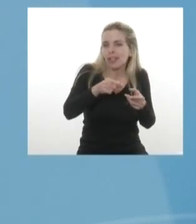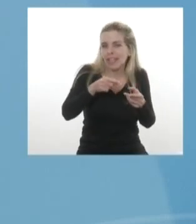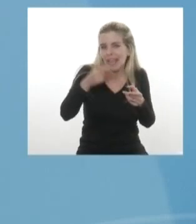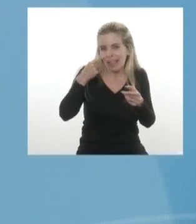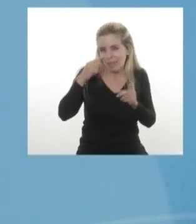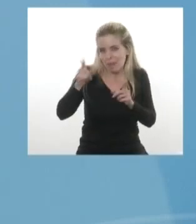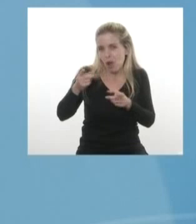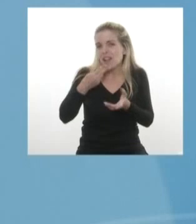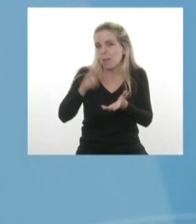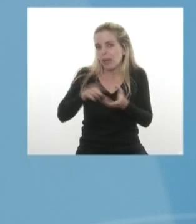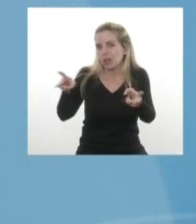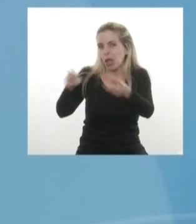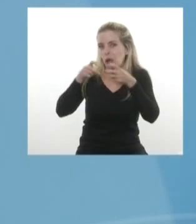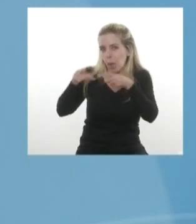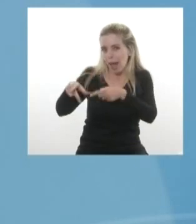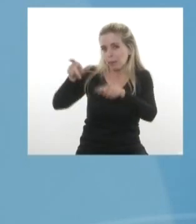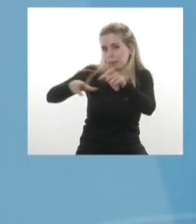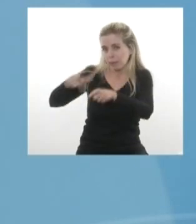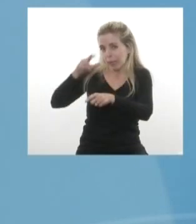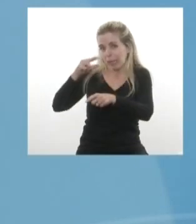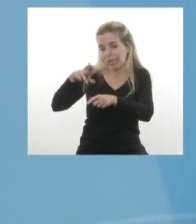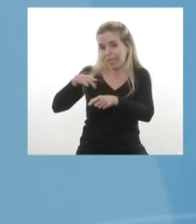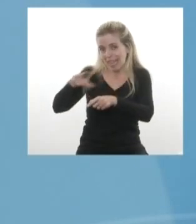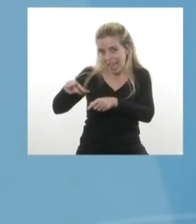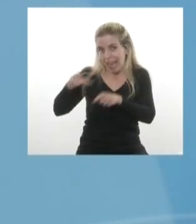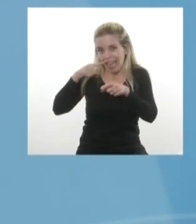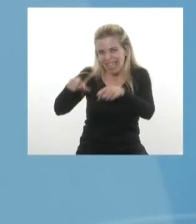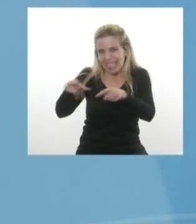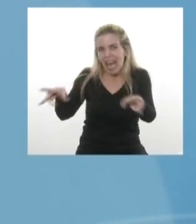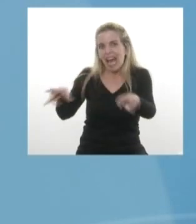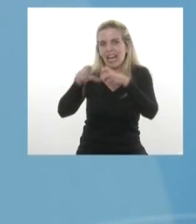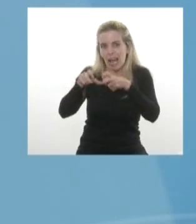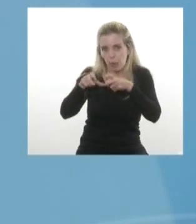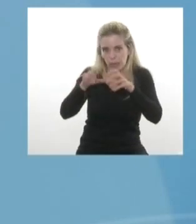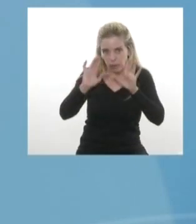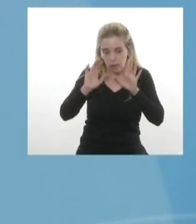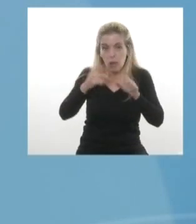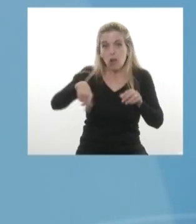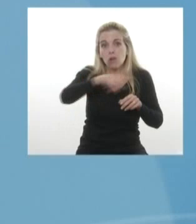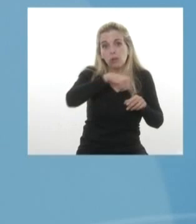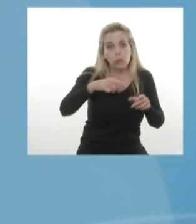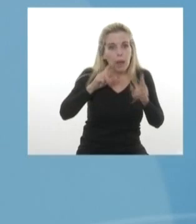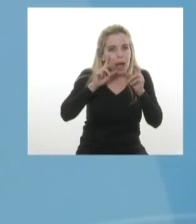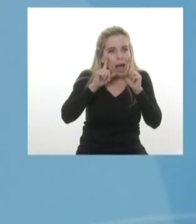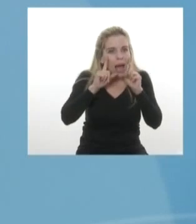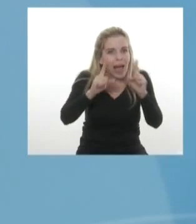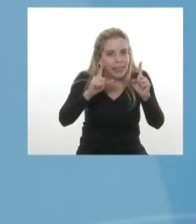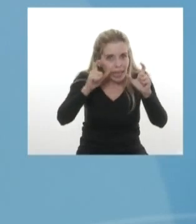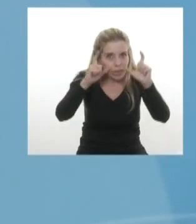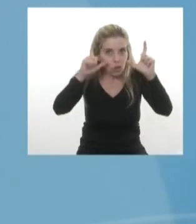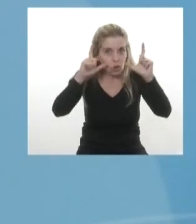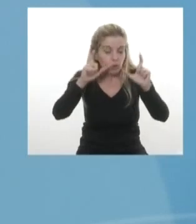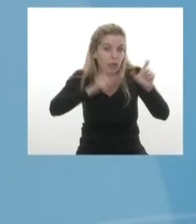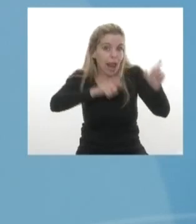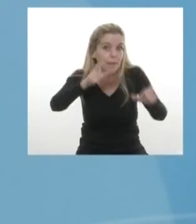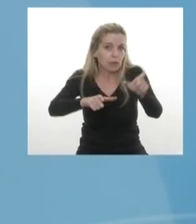grandes fortunas y el aumento de la recaudación. Estaremos atentos a quien necesite nuestra